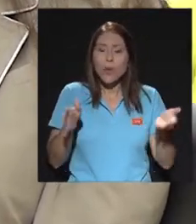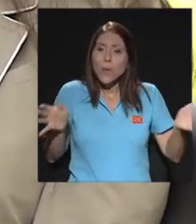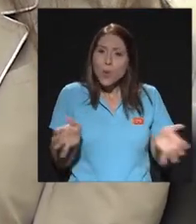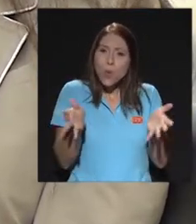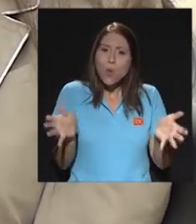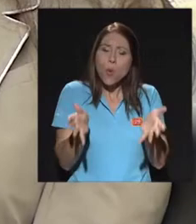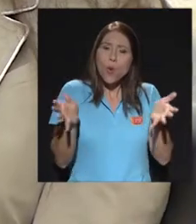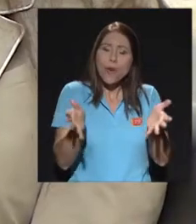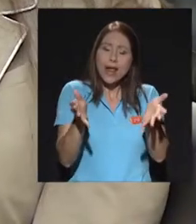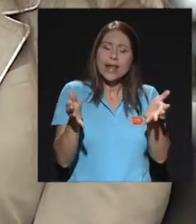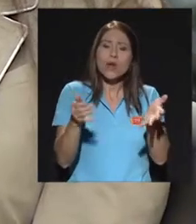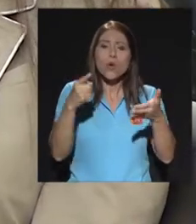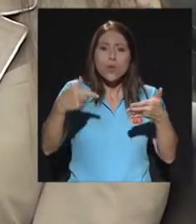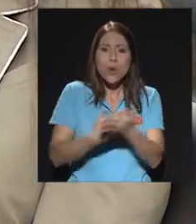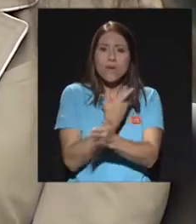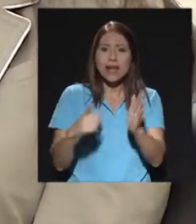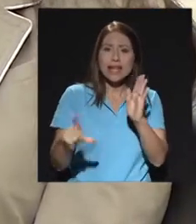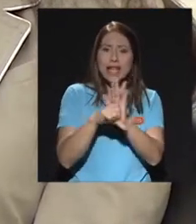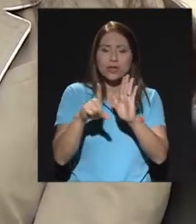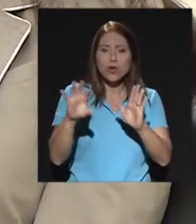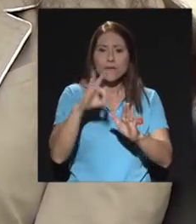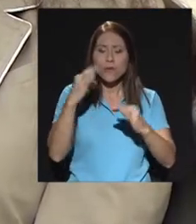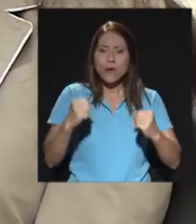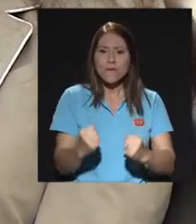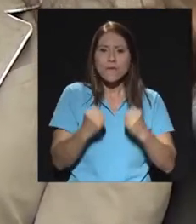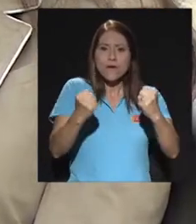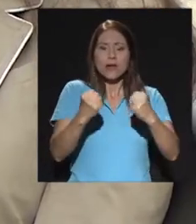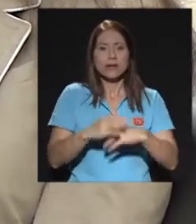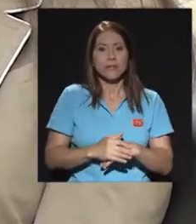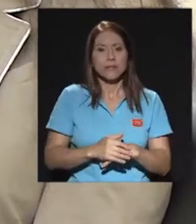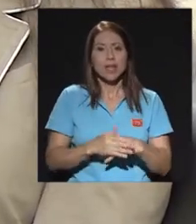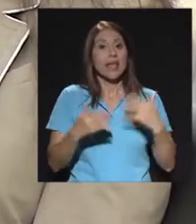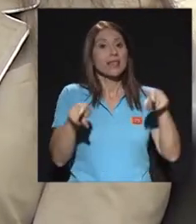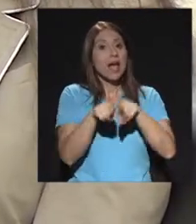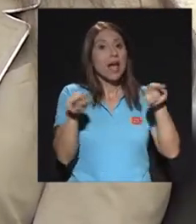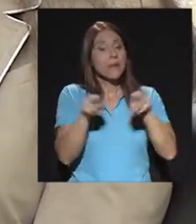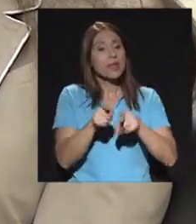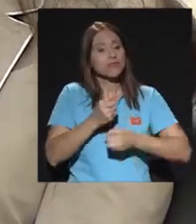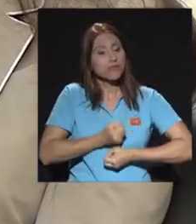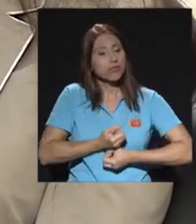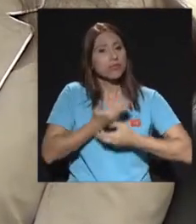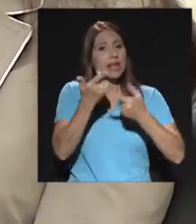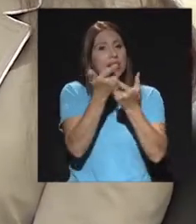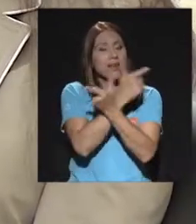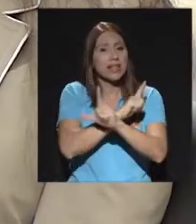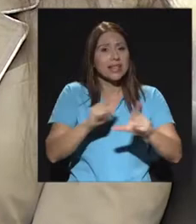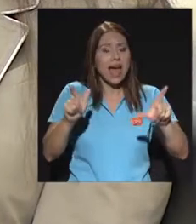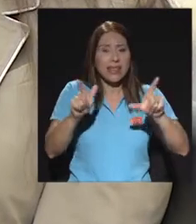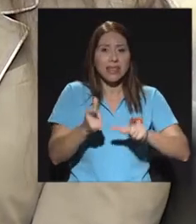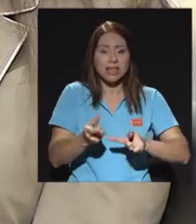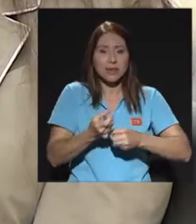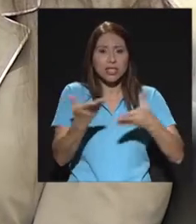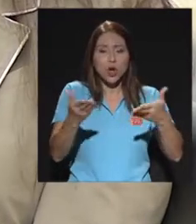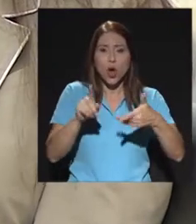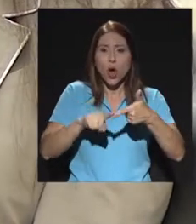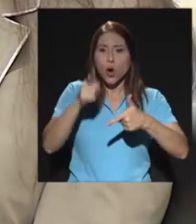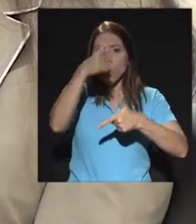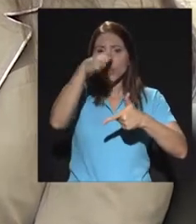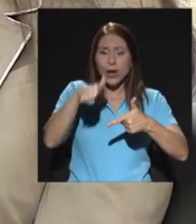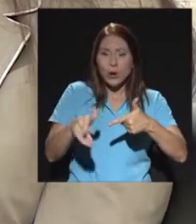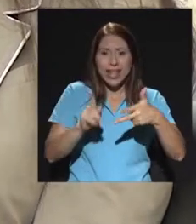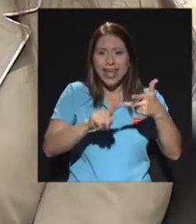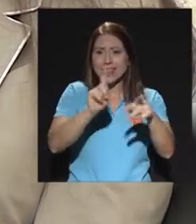promover fuertemente una nueva legislación. La Relatoría de la Libertad de Expresión, la Contraloría General de la República y muchas